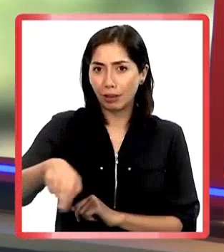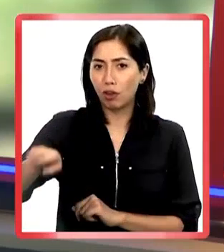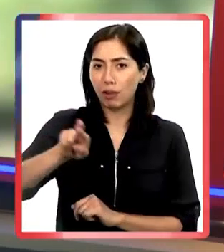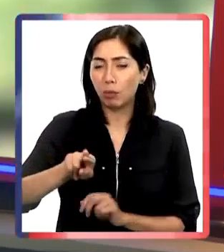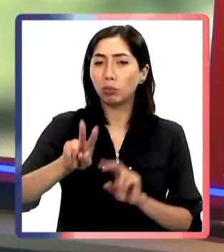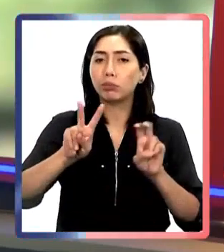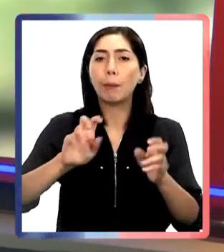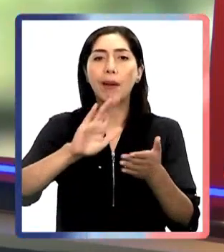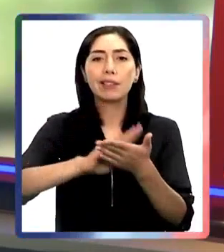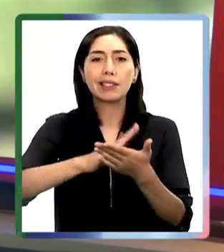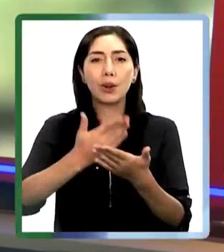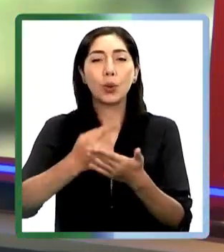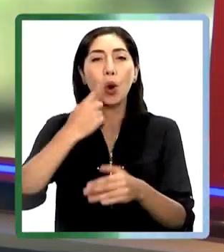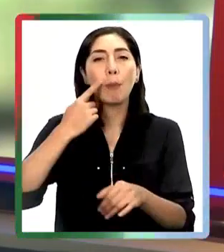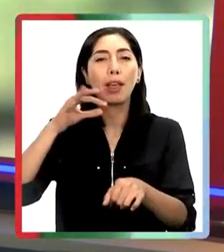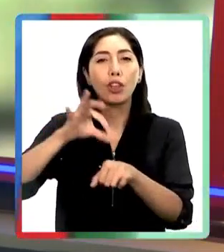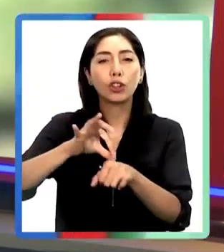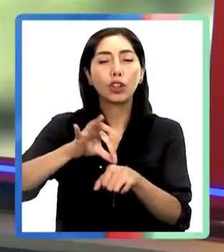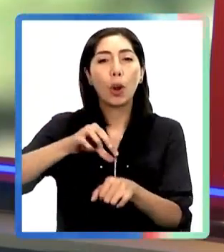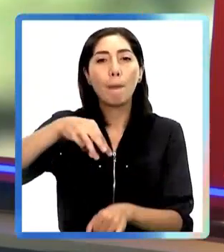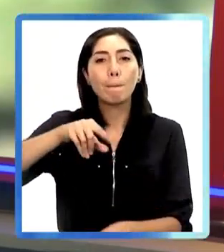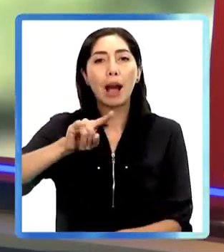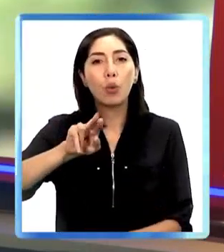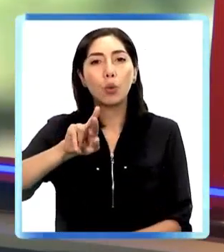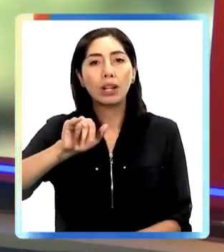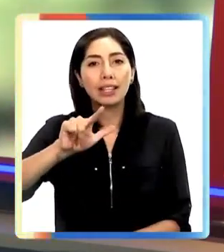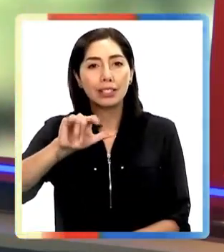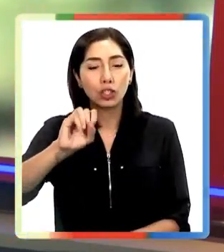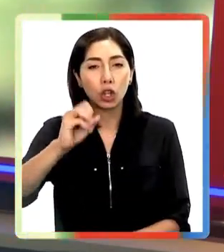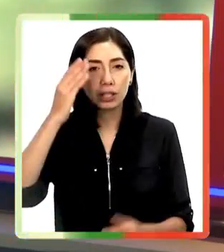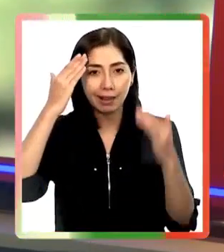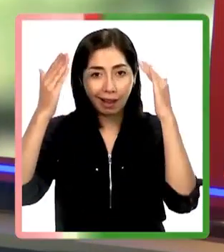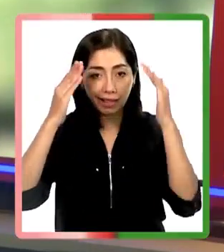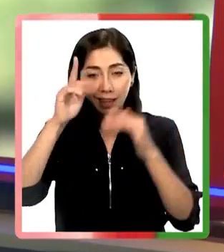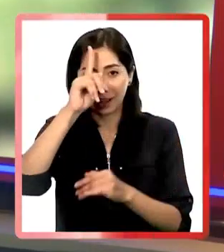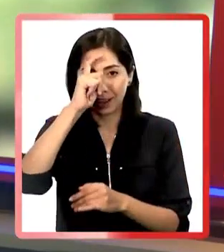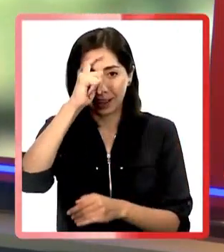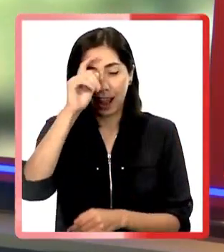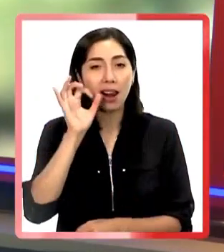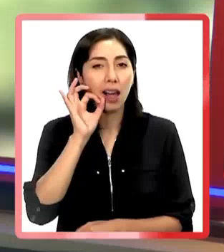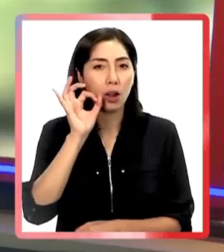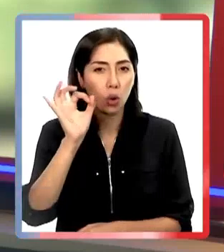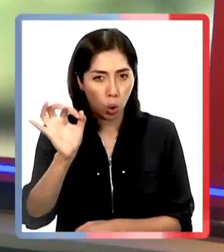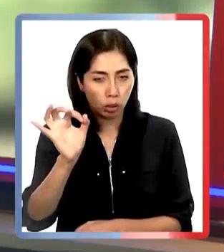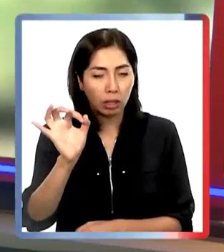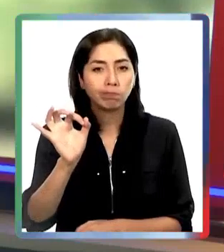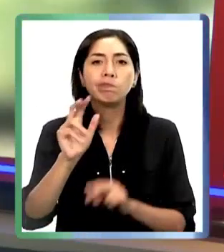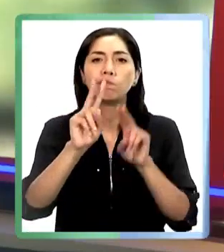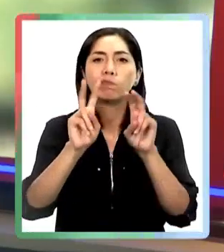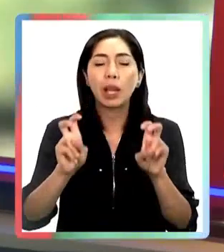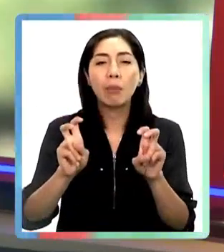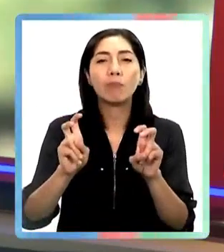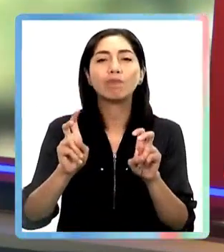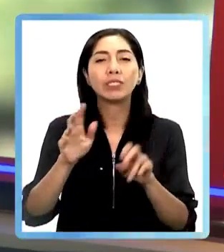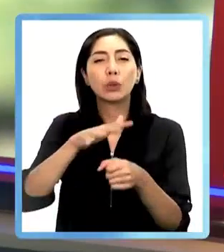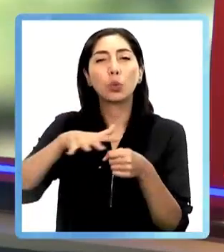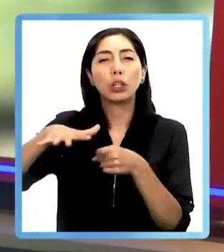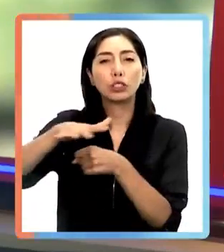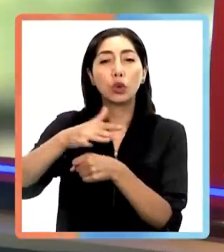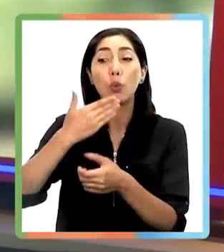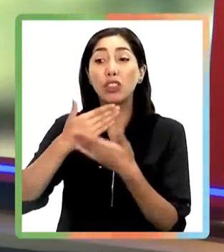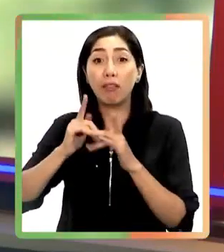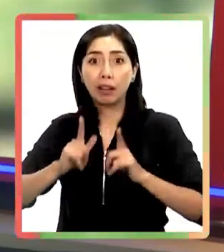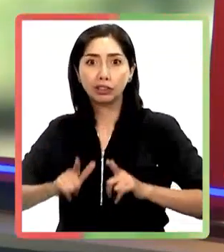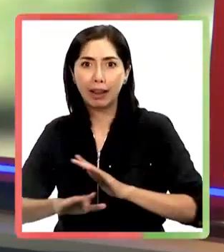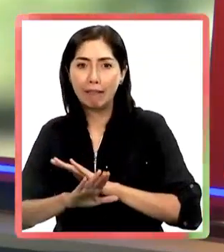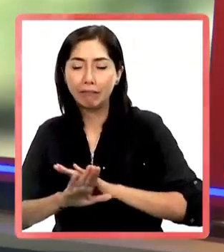Noticias. Estamos hablando de salud con el doctor Mauricio Droguet, psiquiatra de Clínica Las Condes. Estamos hablando sobre el síndrome